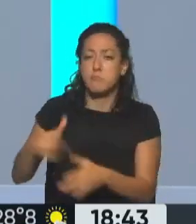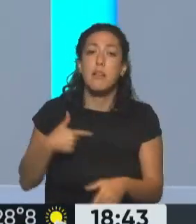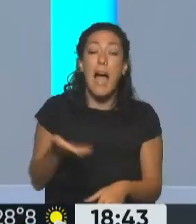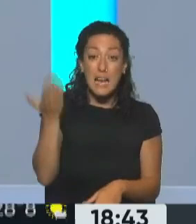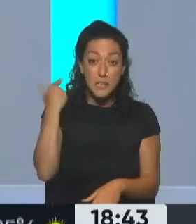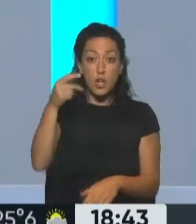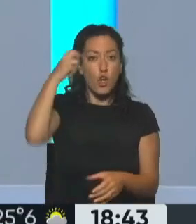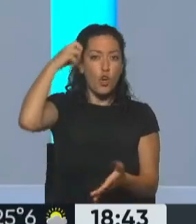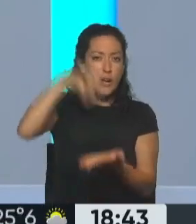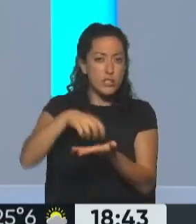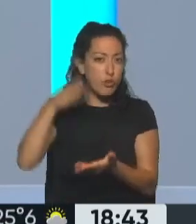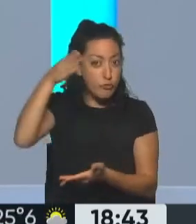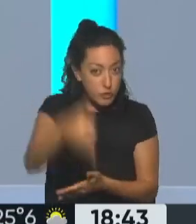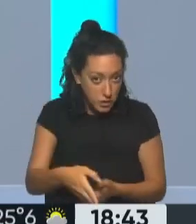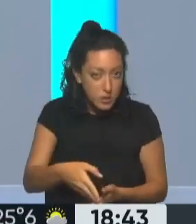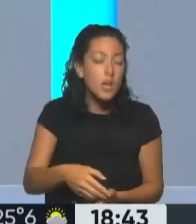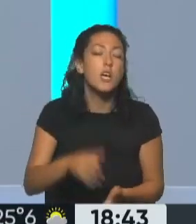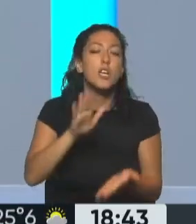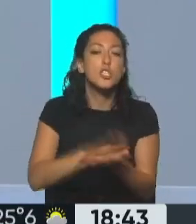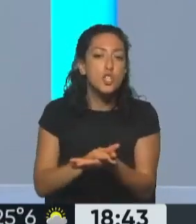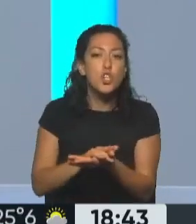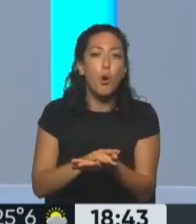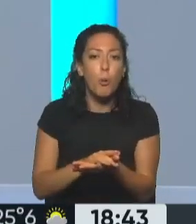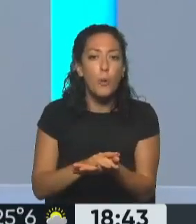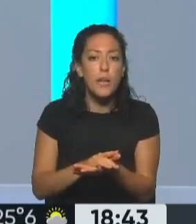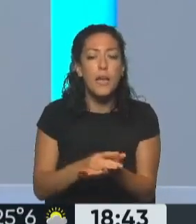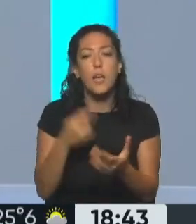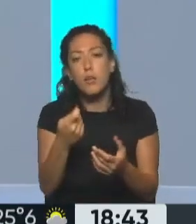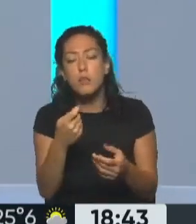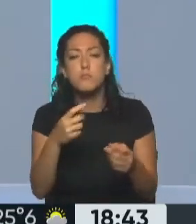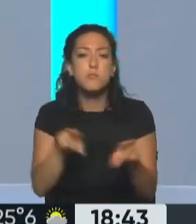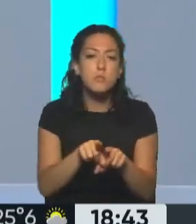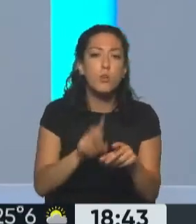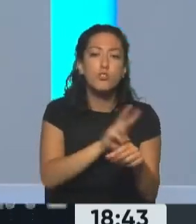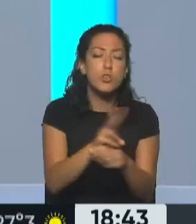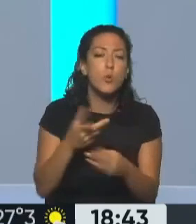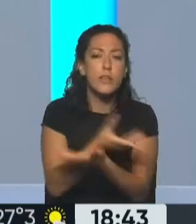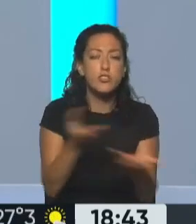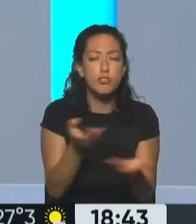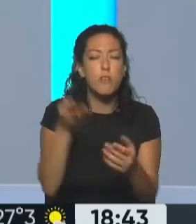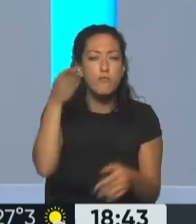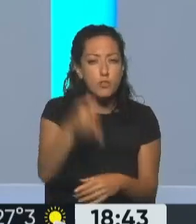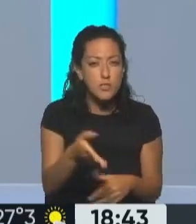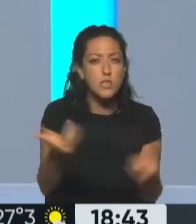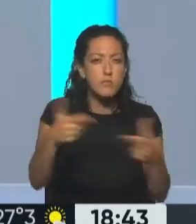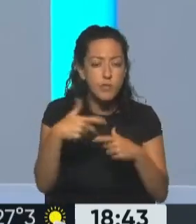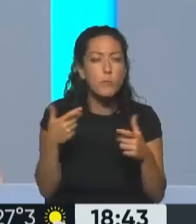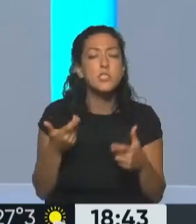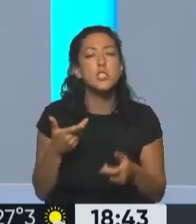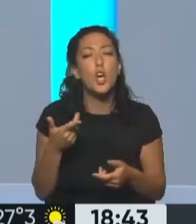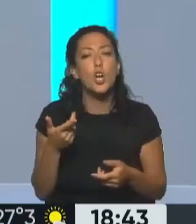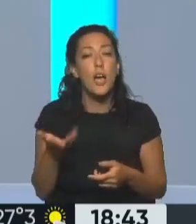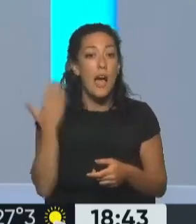diversos trámites. Además, Supervil Jubilados también permite consultar las fechas de cobro de los haberes, obtener el recibo de